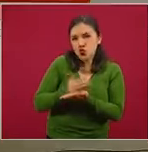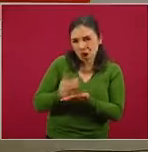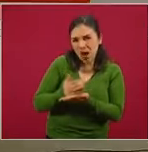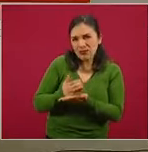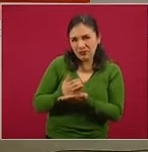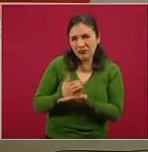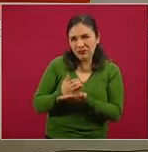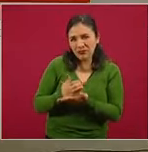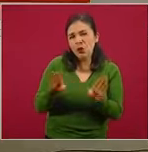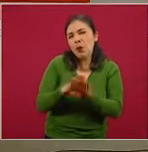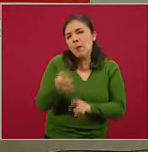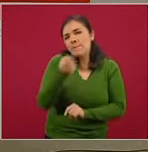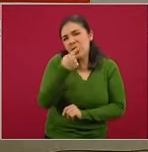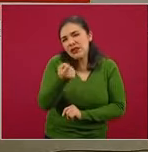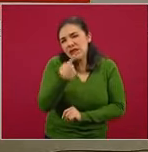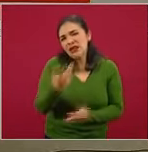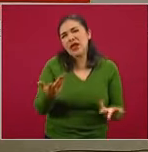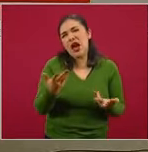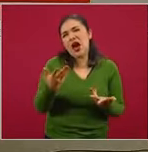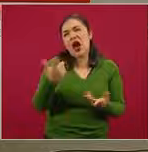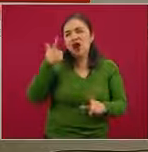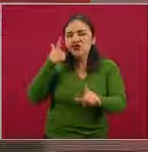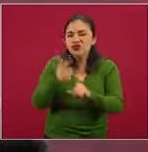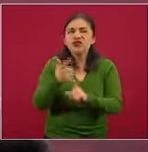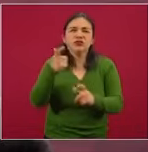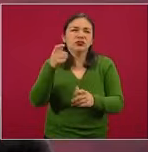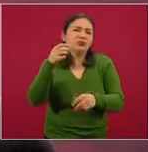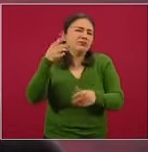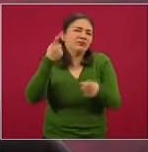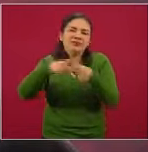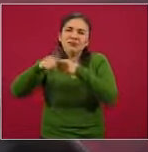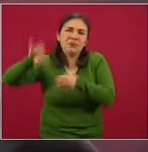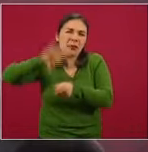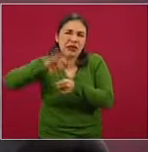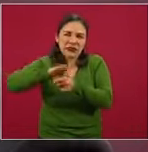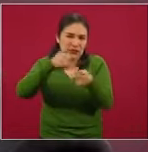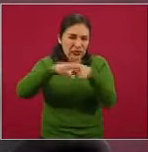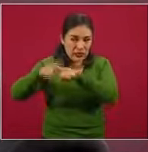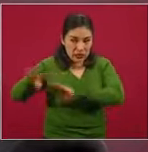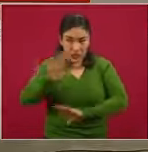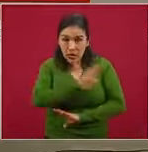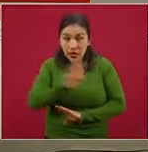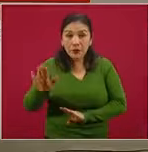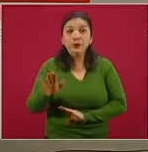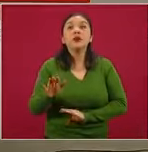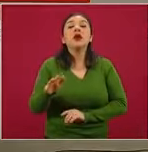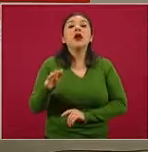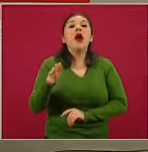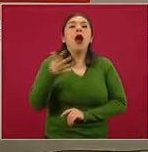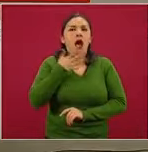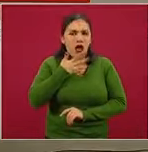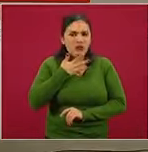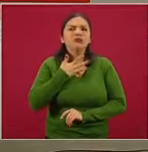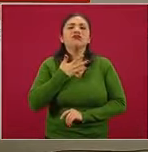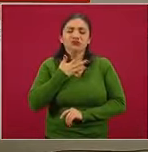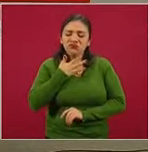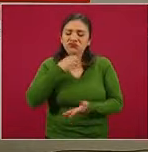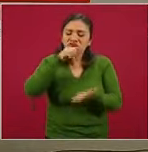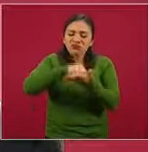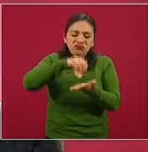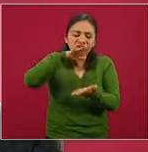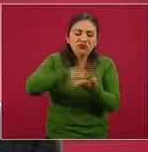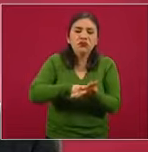curativos, como son una gran cantidad de los medicamentos, está muy bien